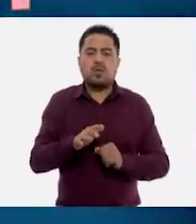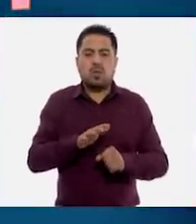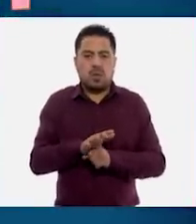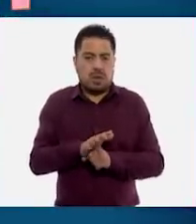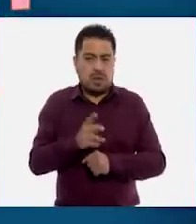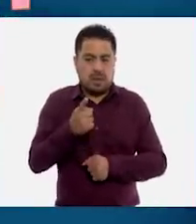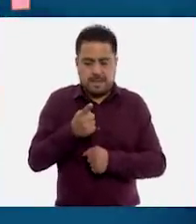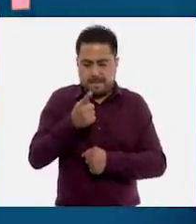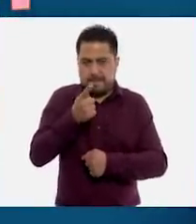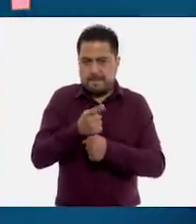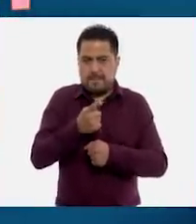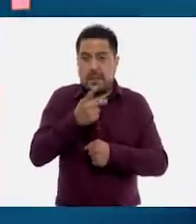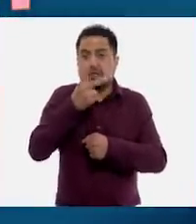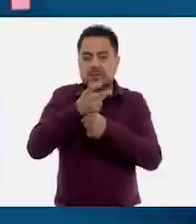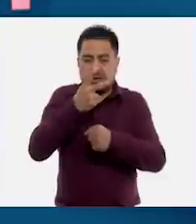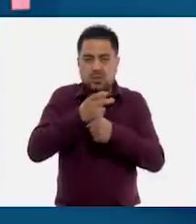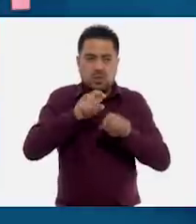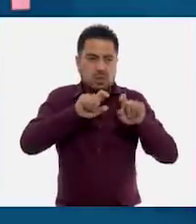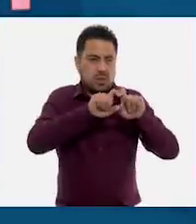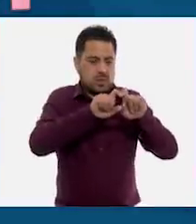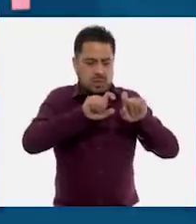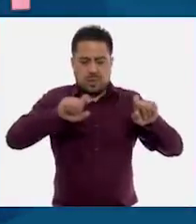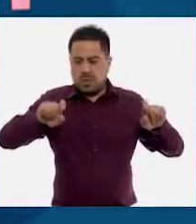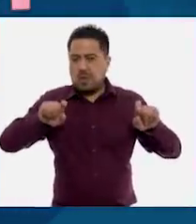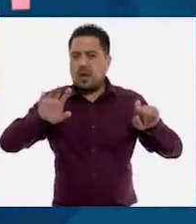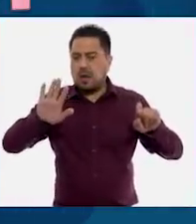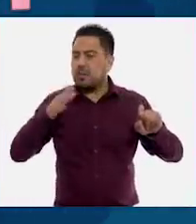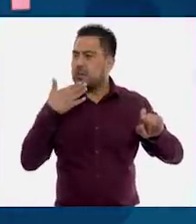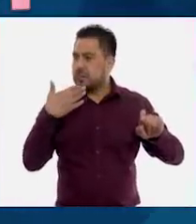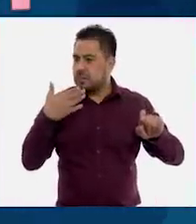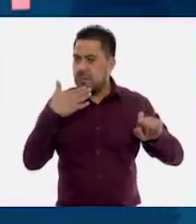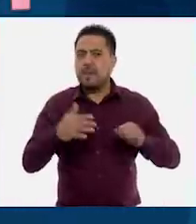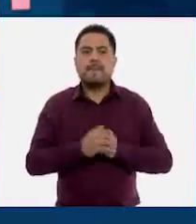de la segunda entrega. De la segunda, muy bien.